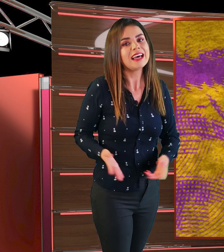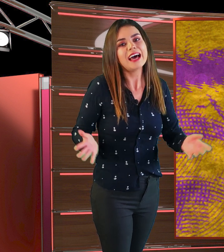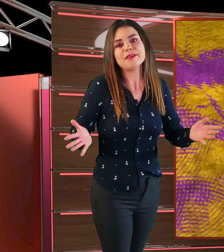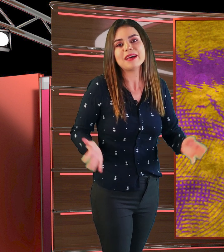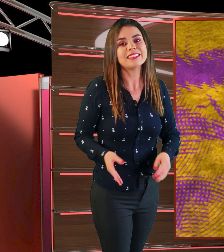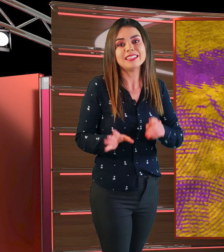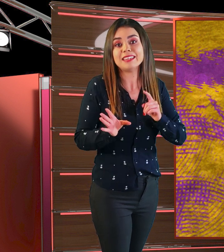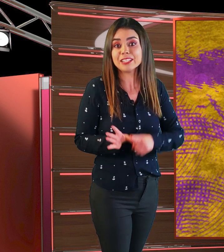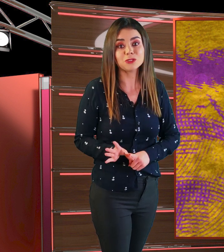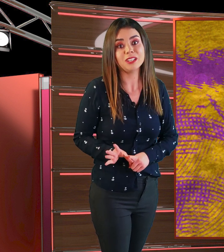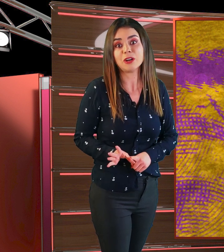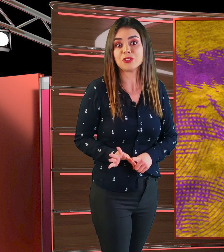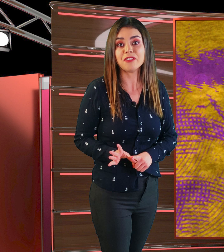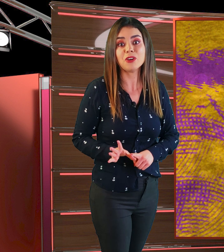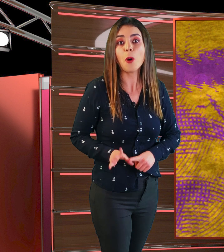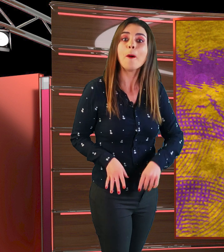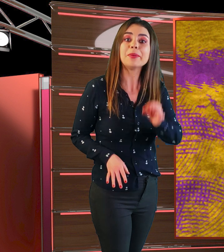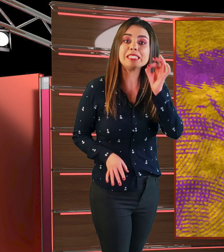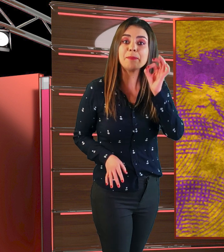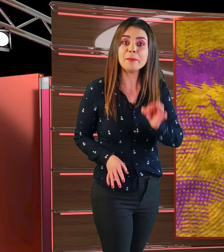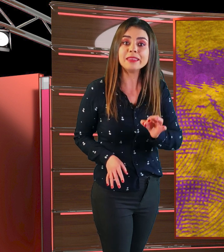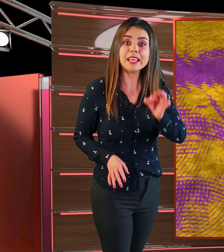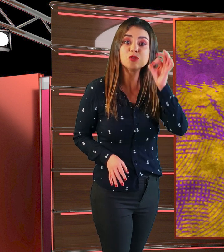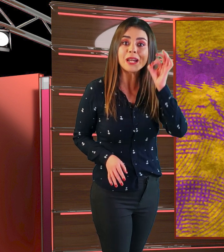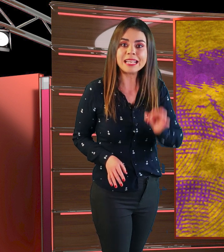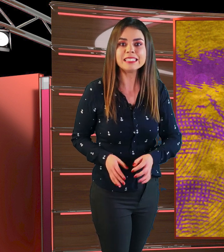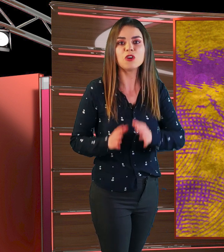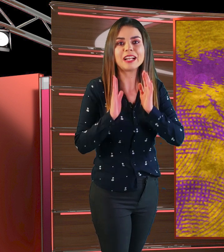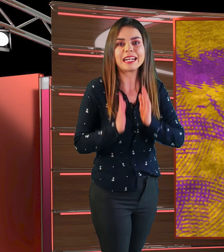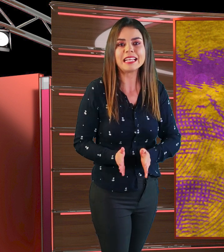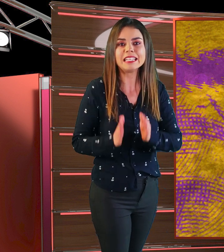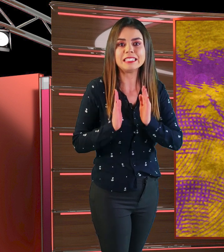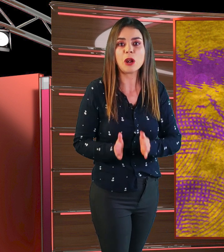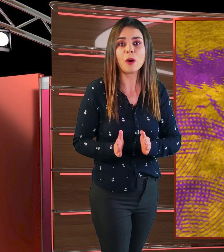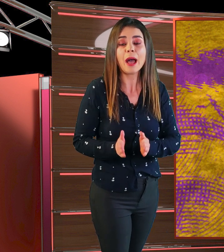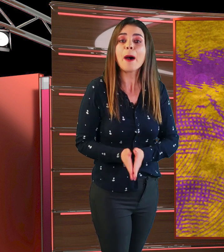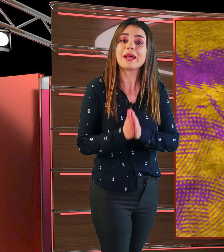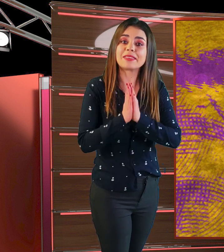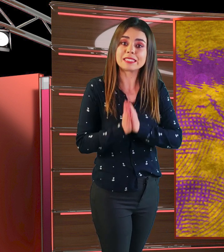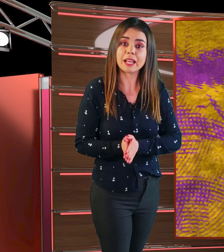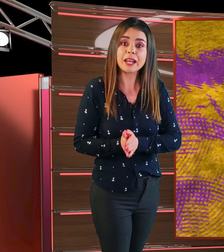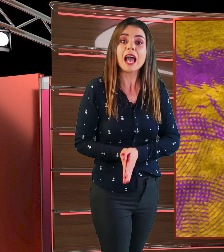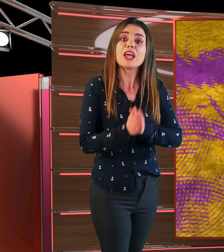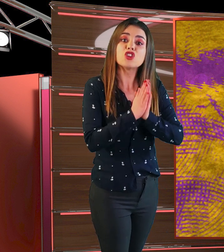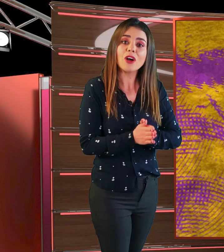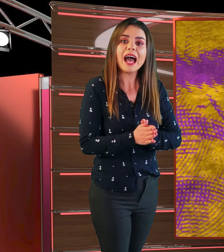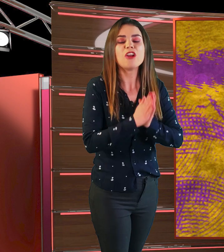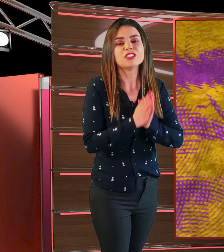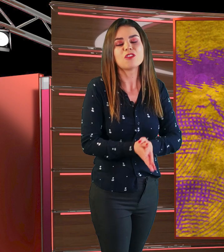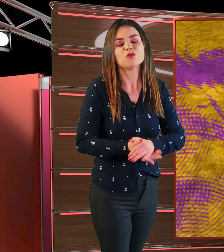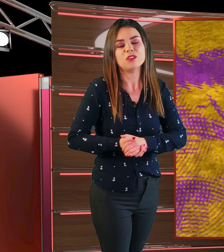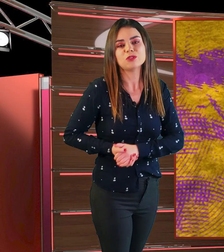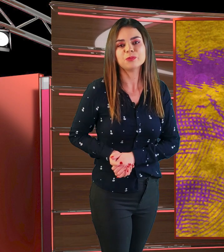personas. Además, tiene nexos con el narcotráfico, principalmente su alianza con el cartel de Sinaloa para trasladar droga